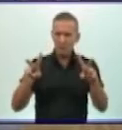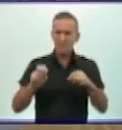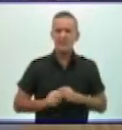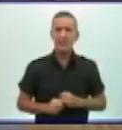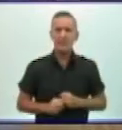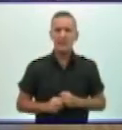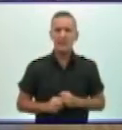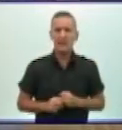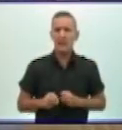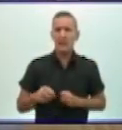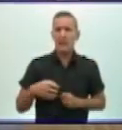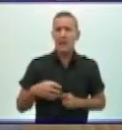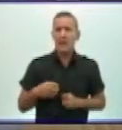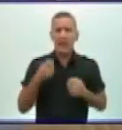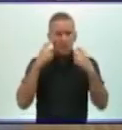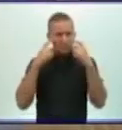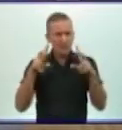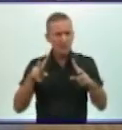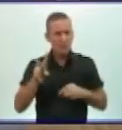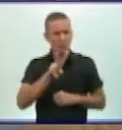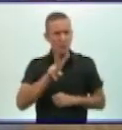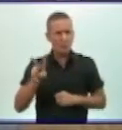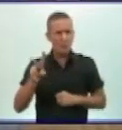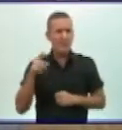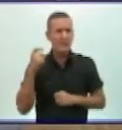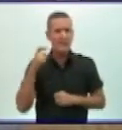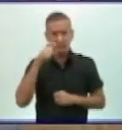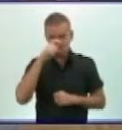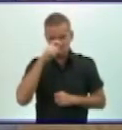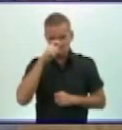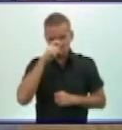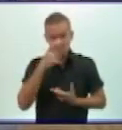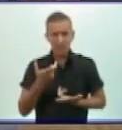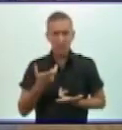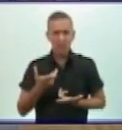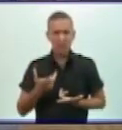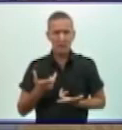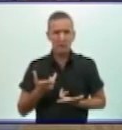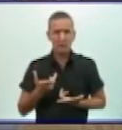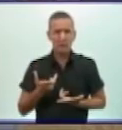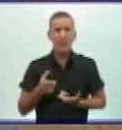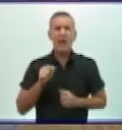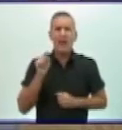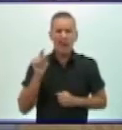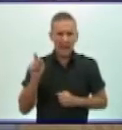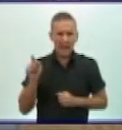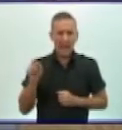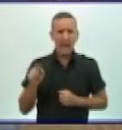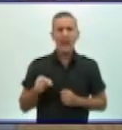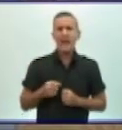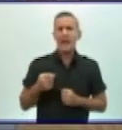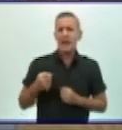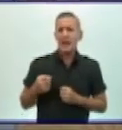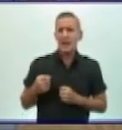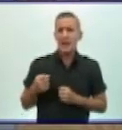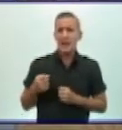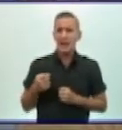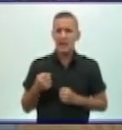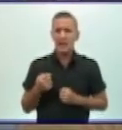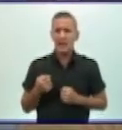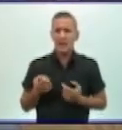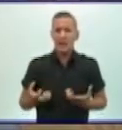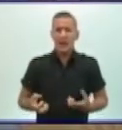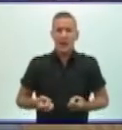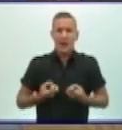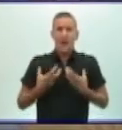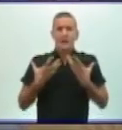años. O sea, cuando uno se pone a pensar en todas las cosas que pudo hacer Fran País con solo 22 años, no hay otra cosa que asombrarse